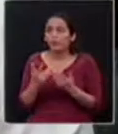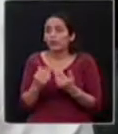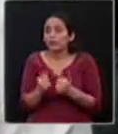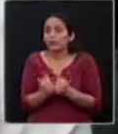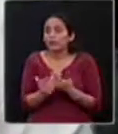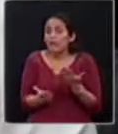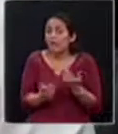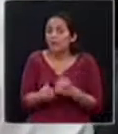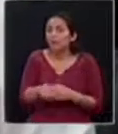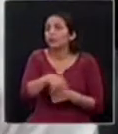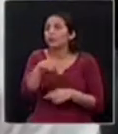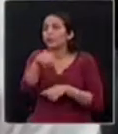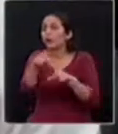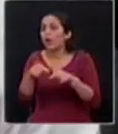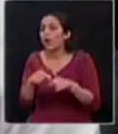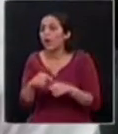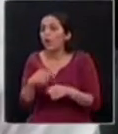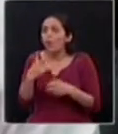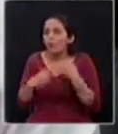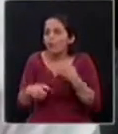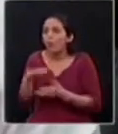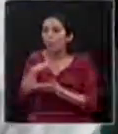pasa algo no hace nada elena pérez lasa télérama noticias